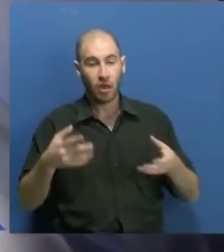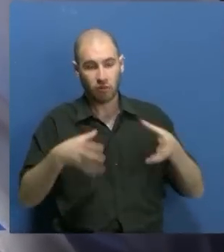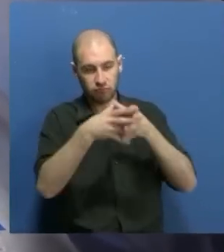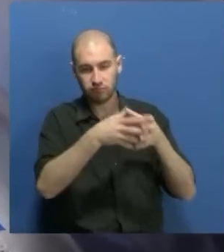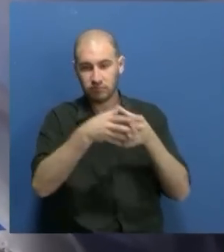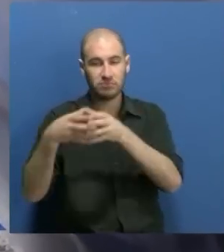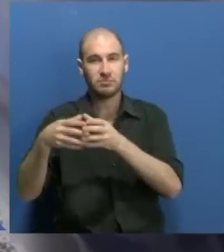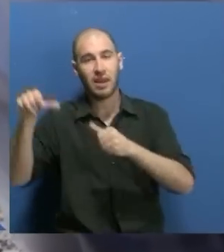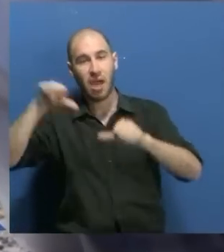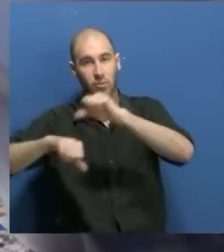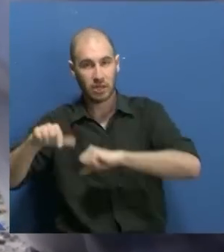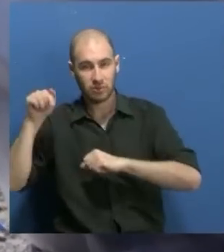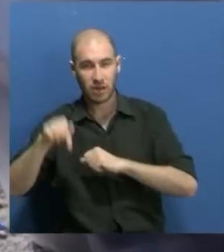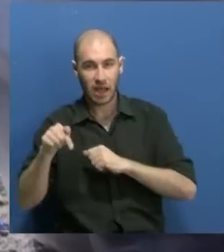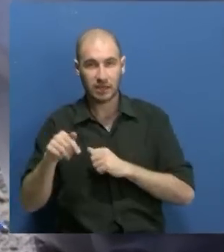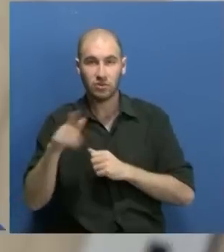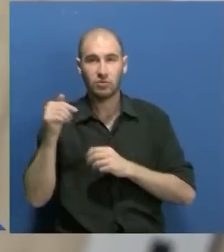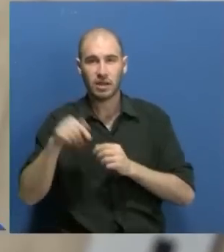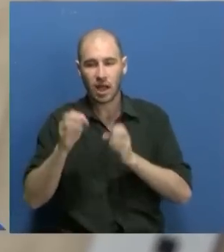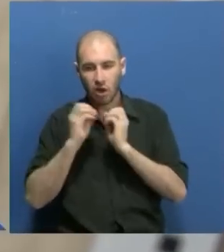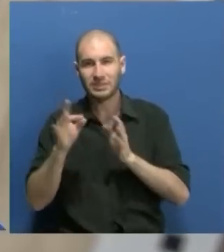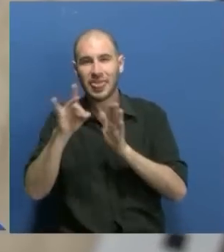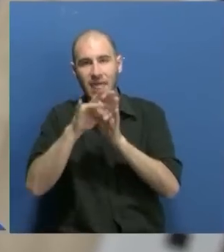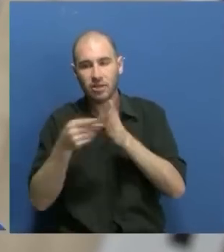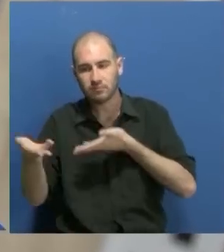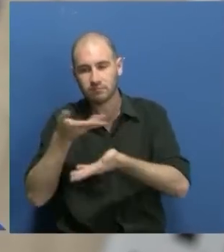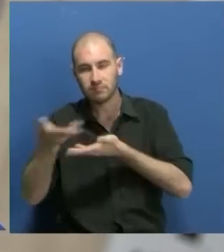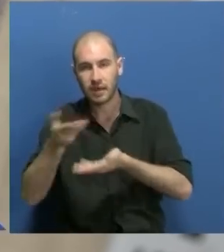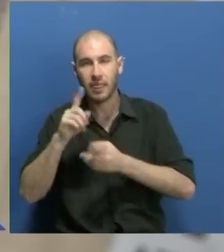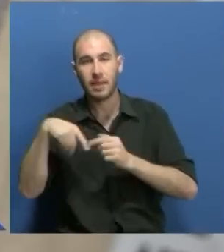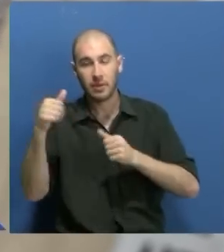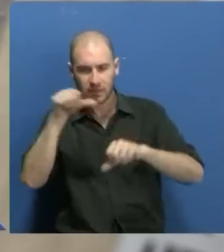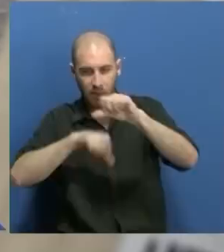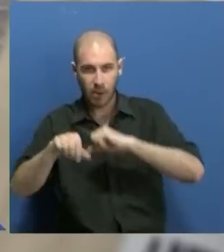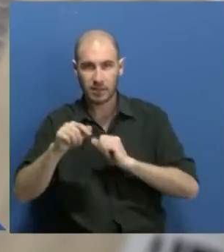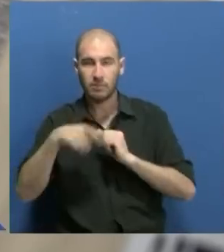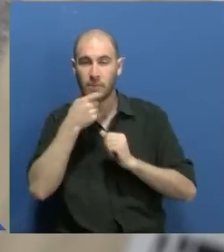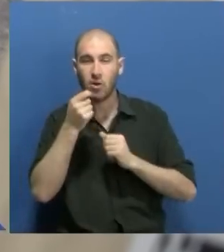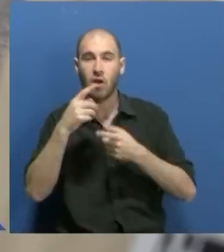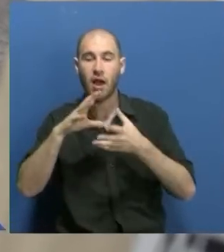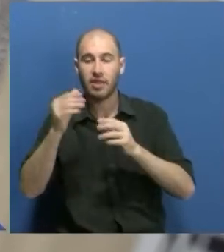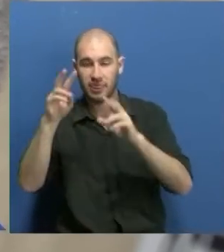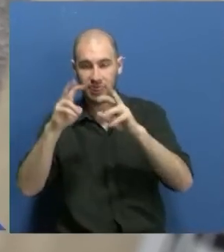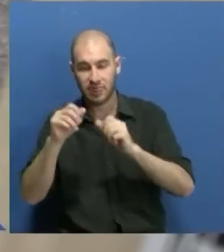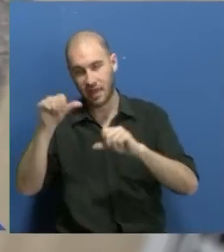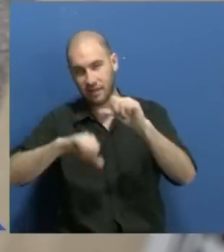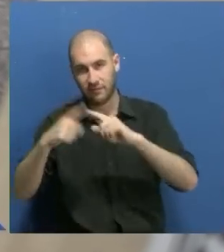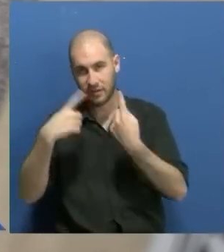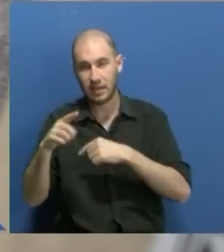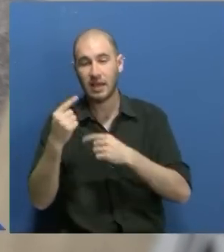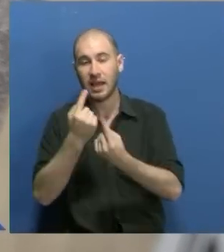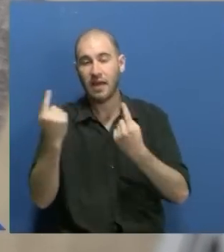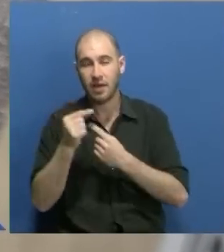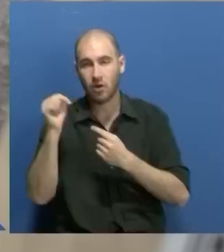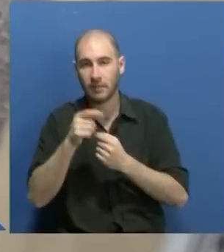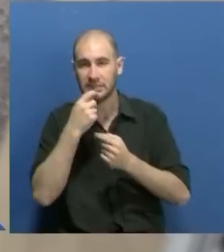al laboratorio, y en el laboratorio es donde nosotros empezamos a cruzar los datos, después los análisis que le vamos haciendo, se le pueden hacer distintos tipos de análisis, cada material tiene